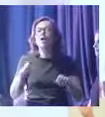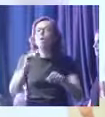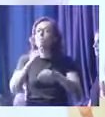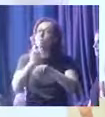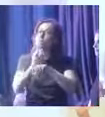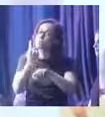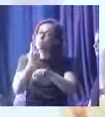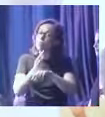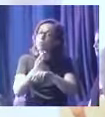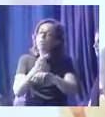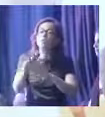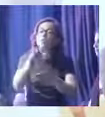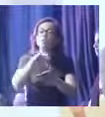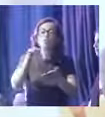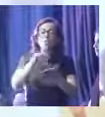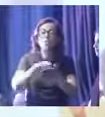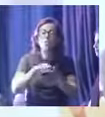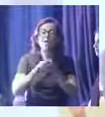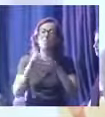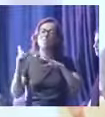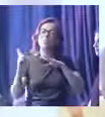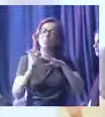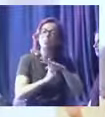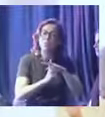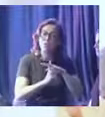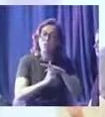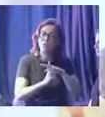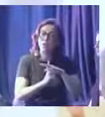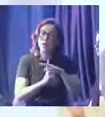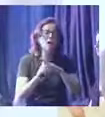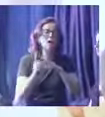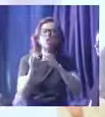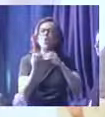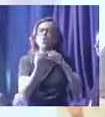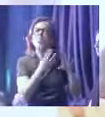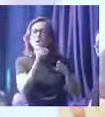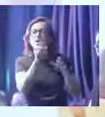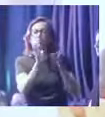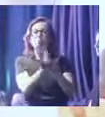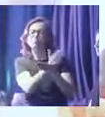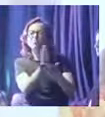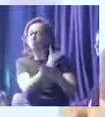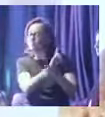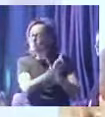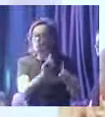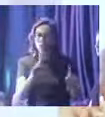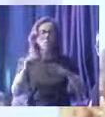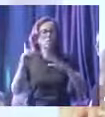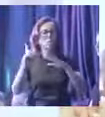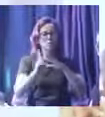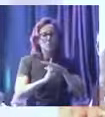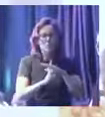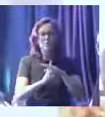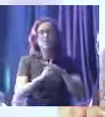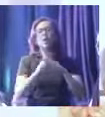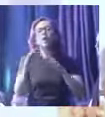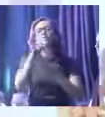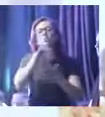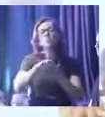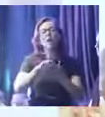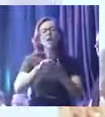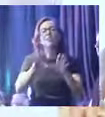primero que nada, por ser una ciudad inclusiva, que no deje a nadie afuera, una ciudad que acepte